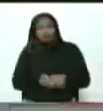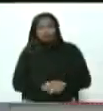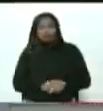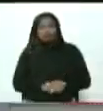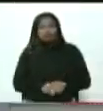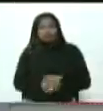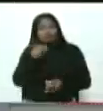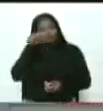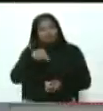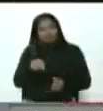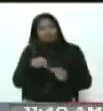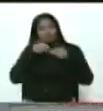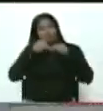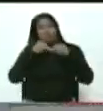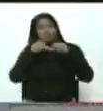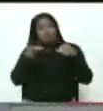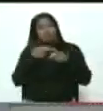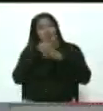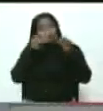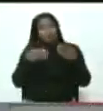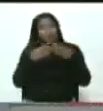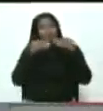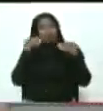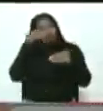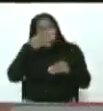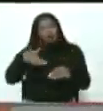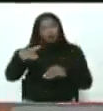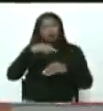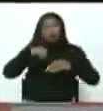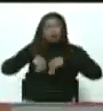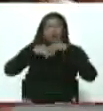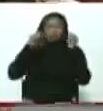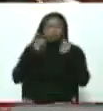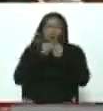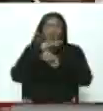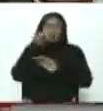y será gobernador de todo el pueblo de Anzoátegui.